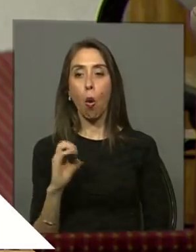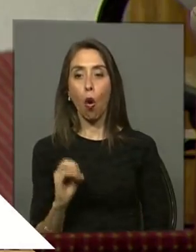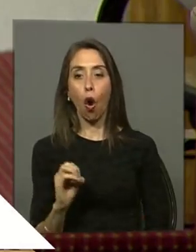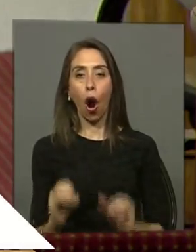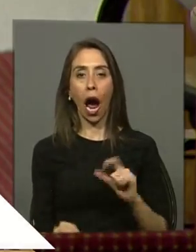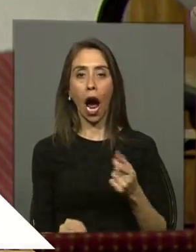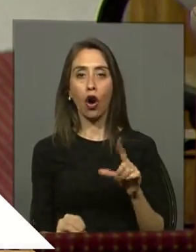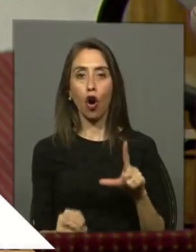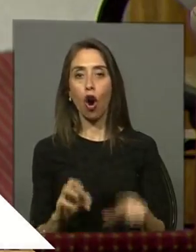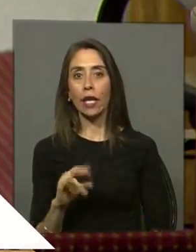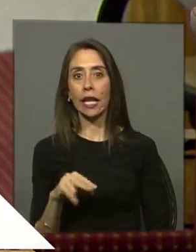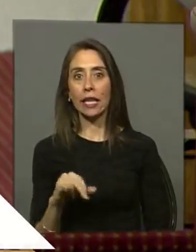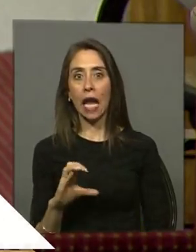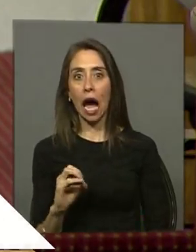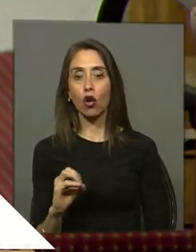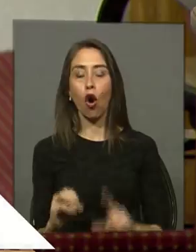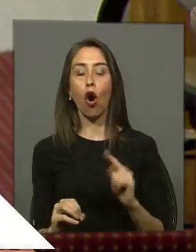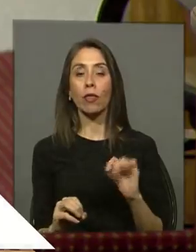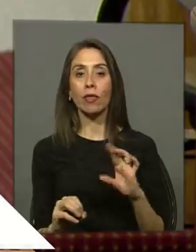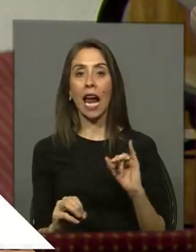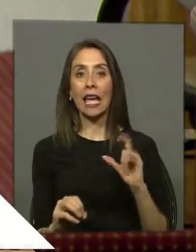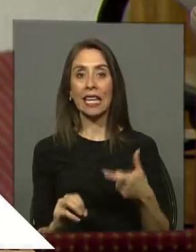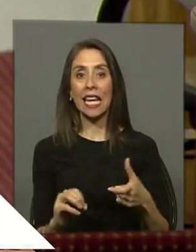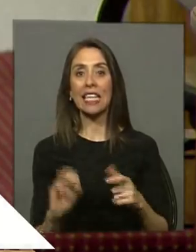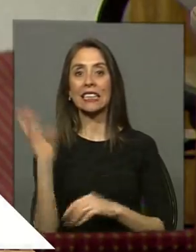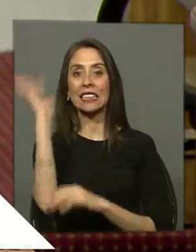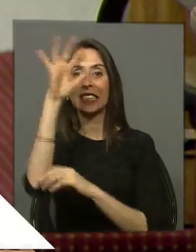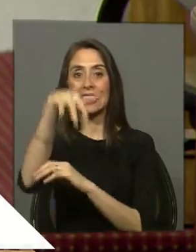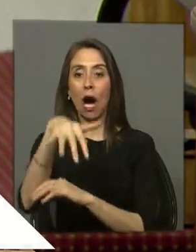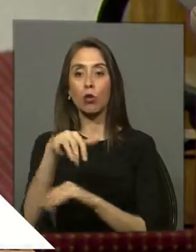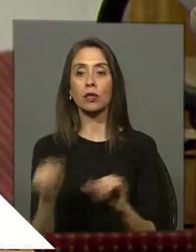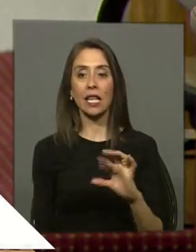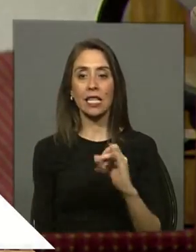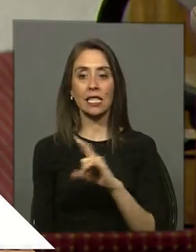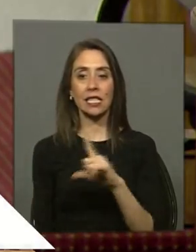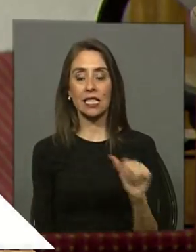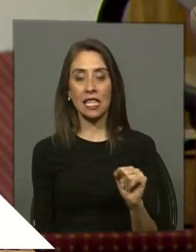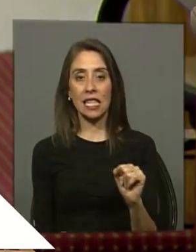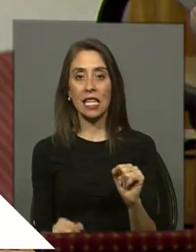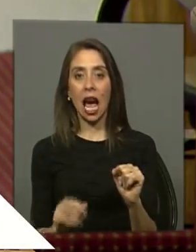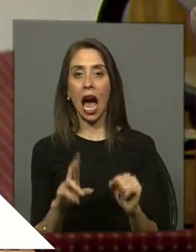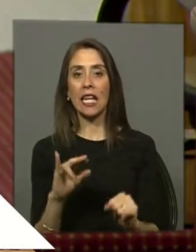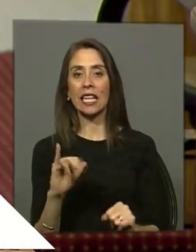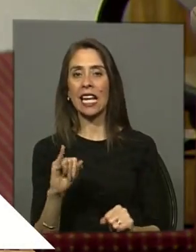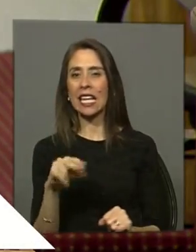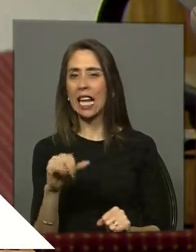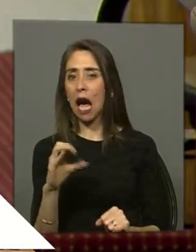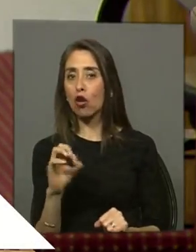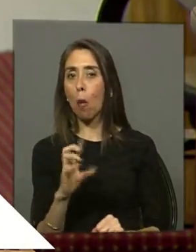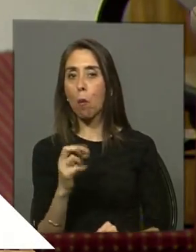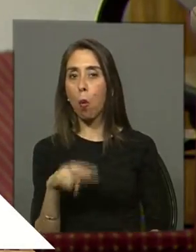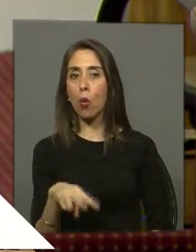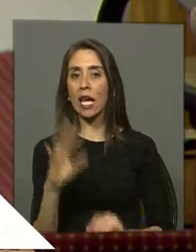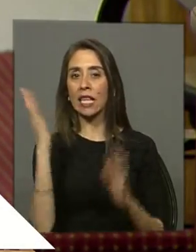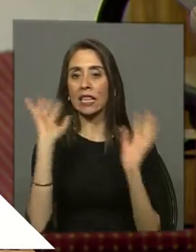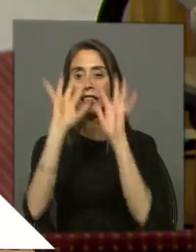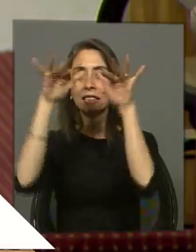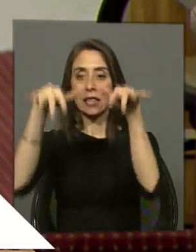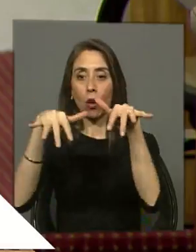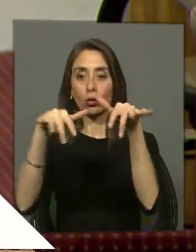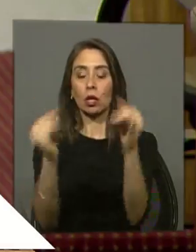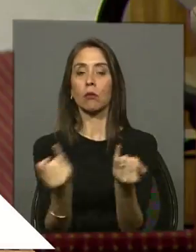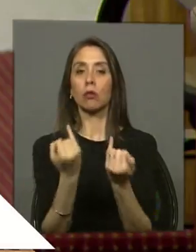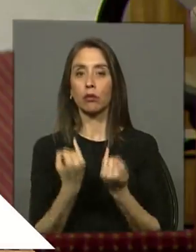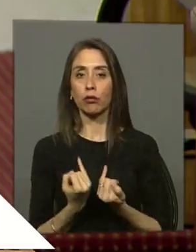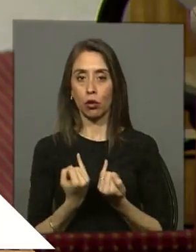Angol Renaico Traillén Lumaco Los Sauces Ercilla y también Purén Los Sauces a fin de que me